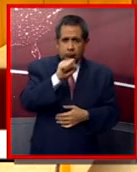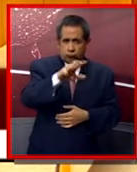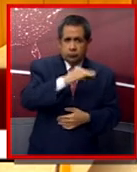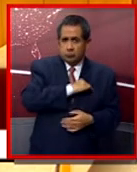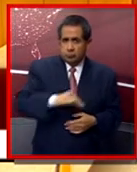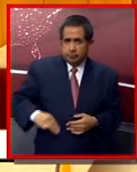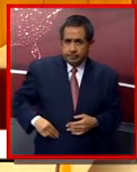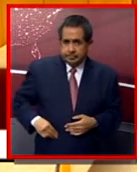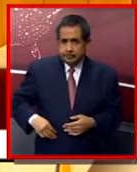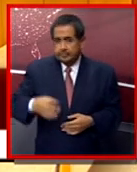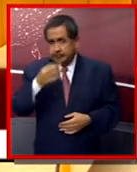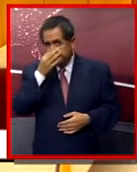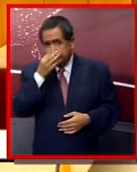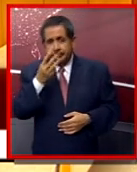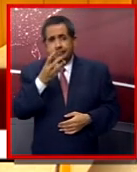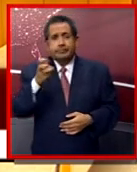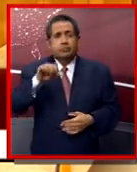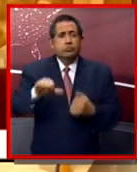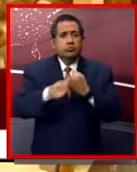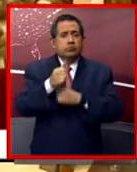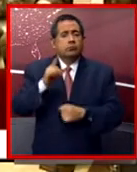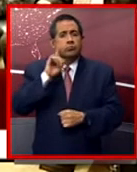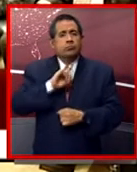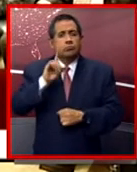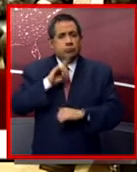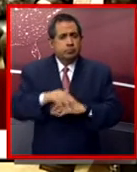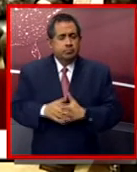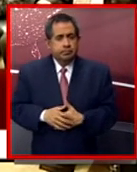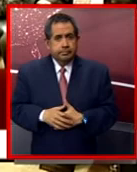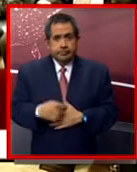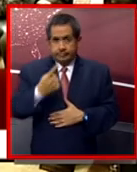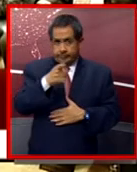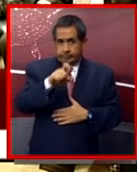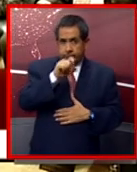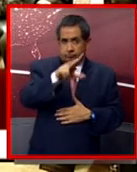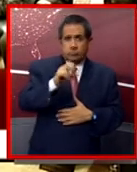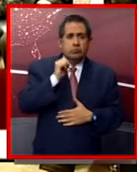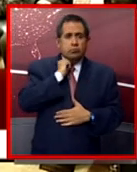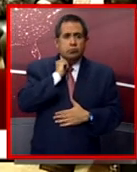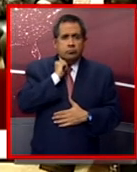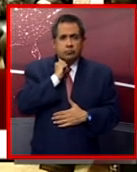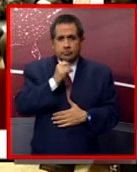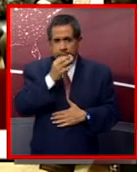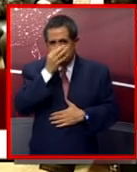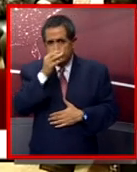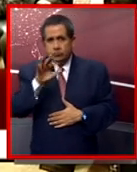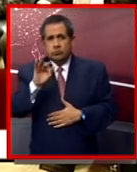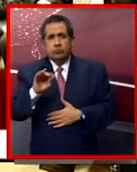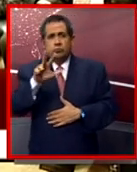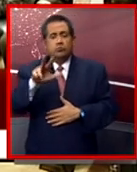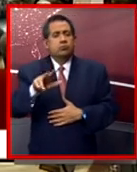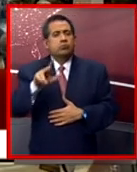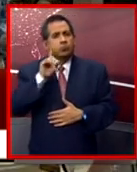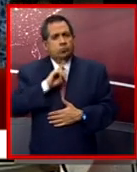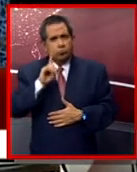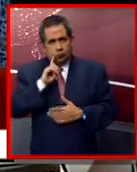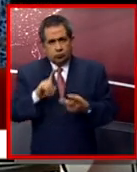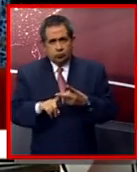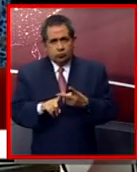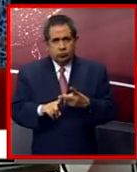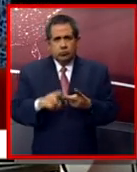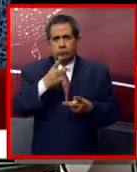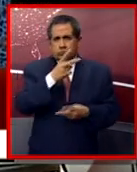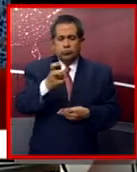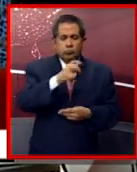2.462 municipios de México, solo 311 son gobernados por mujeres. De las 128 senadurías, 48 son encabezadas por mujeres